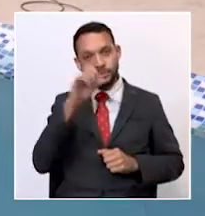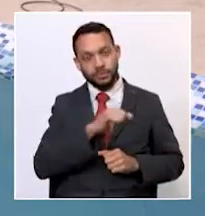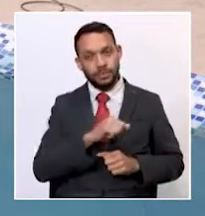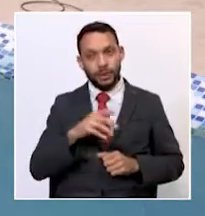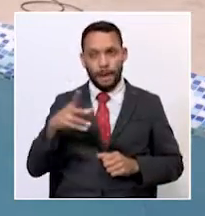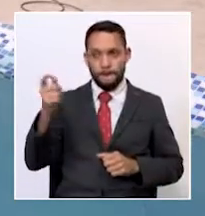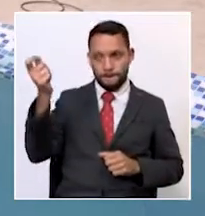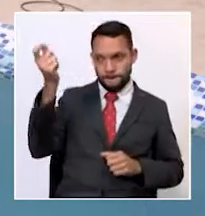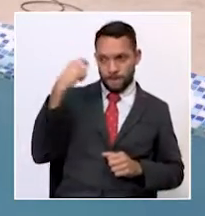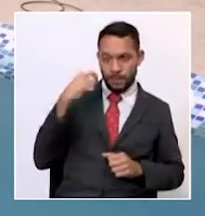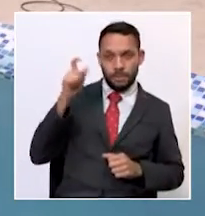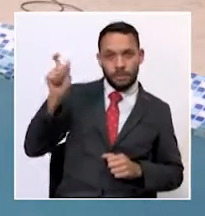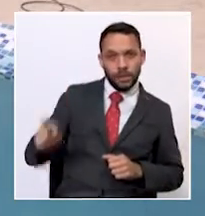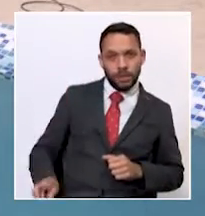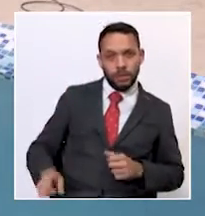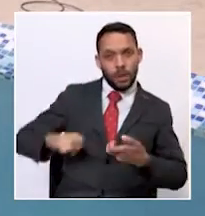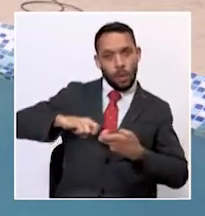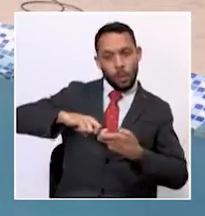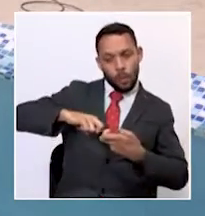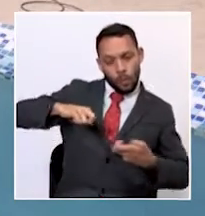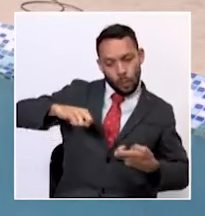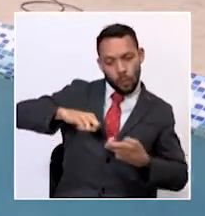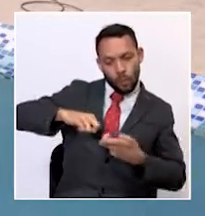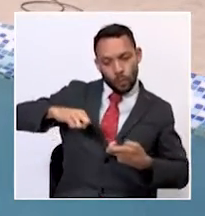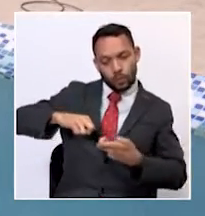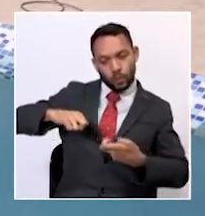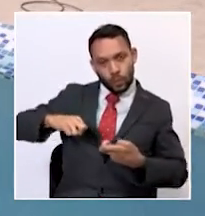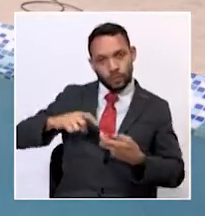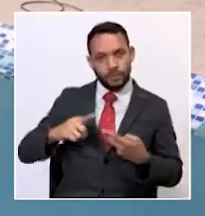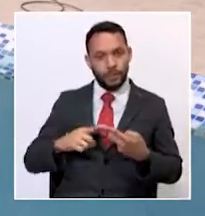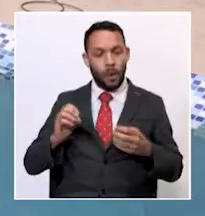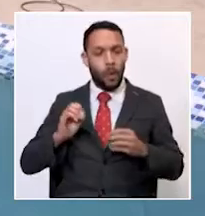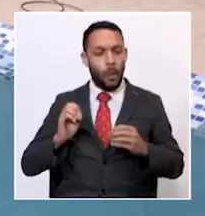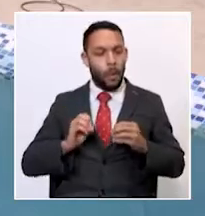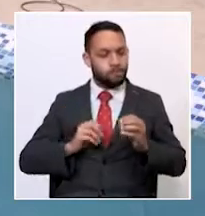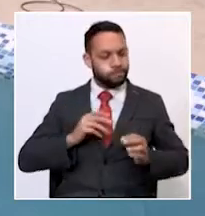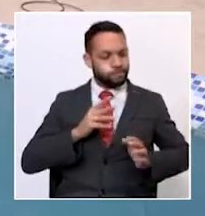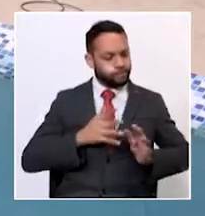son pacientes con problemas articulares o pacientes con problemas de movilidad,